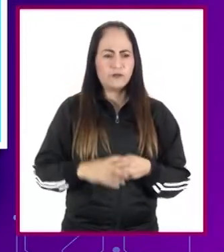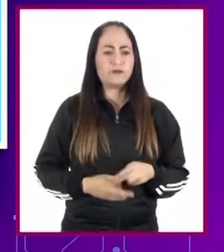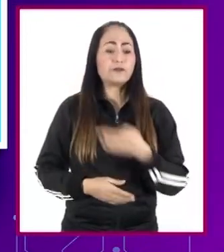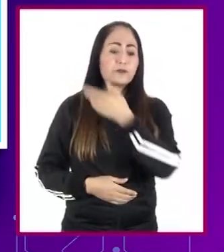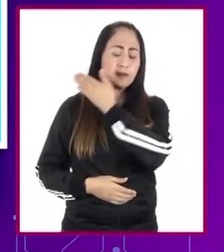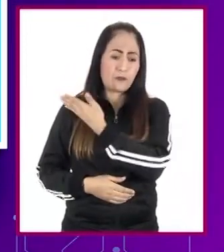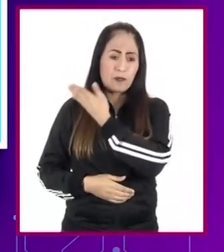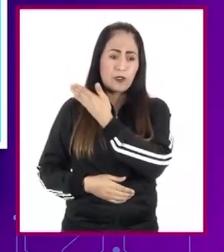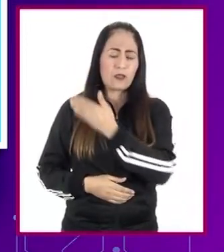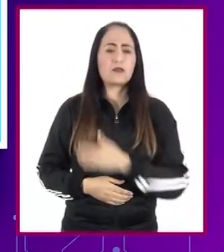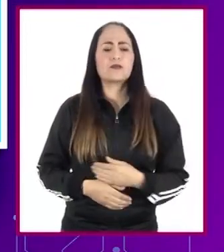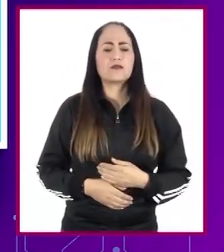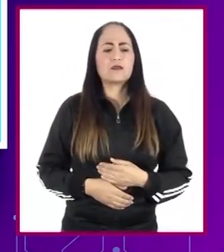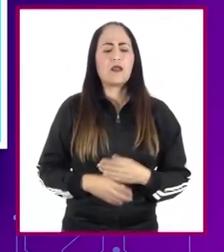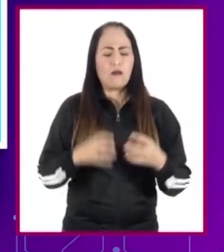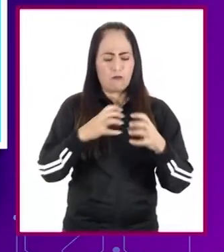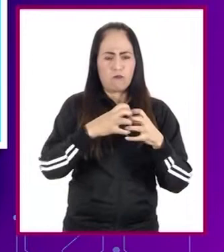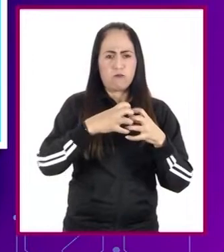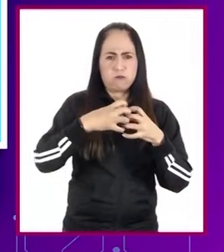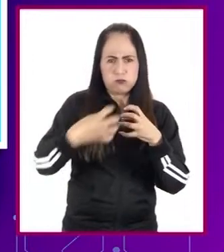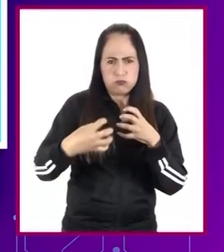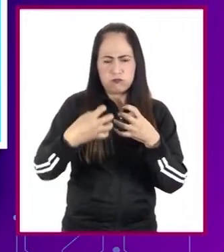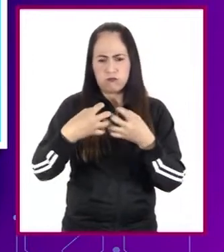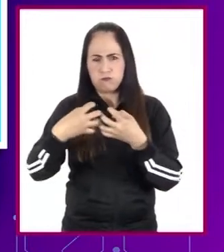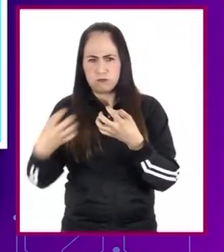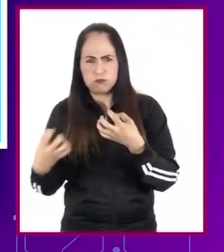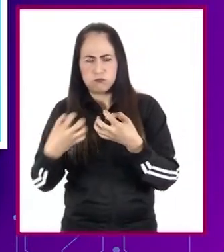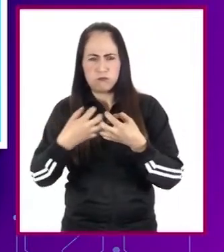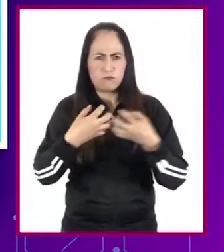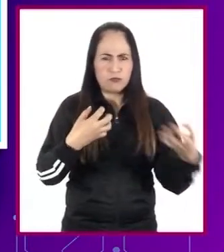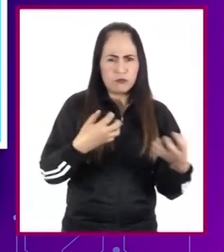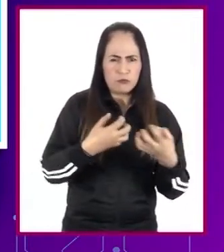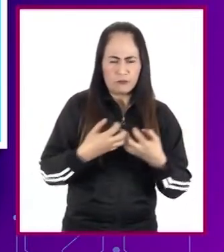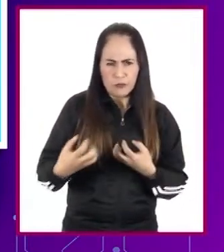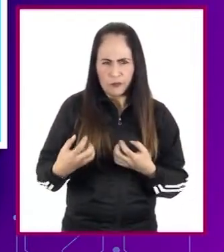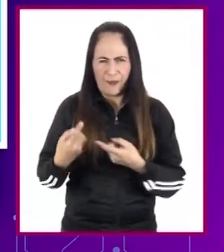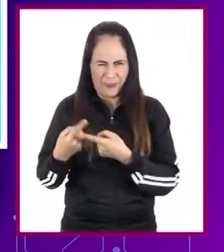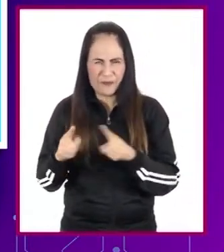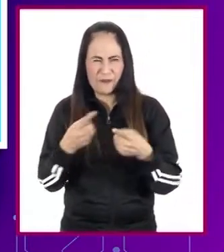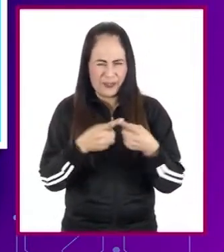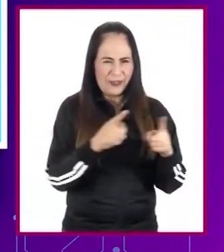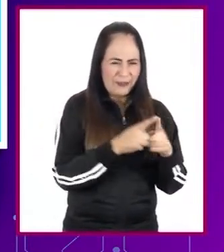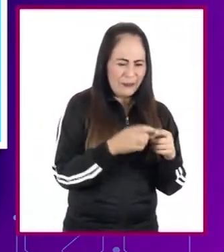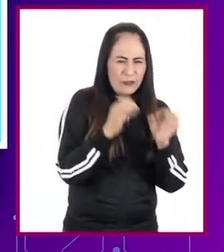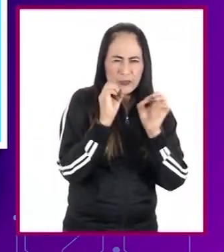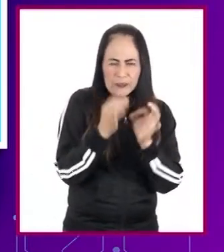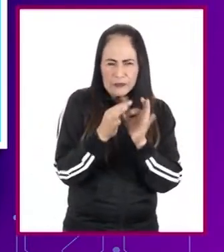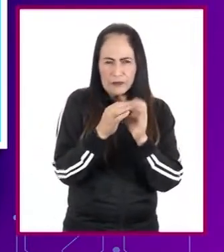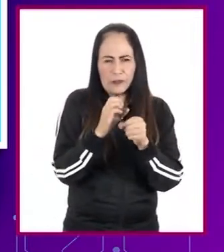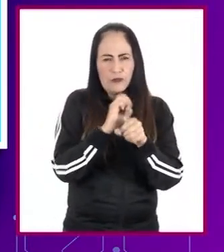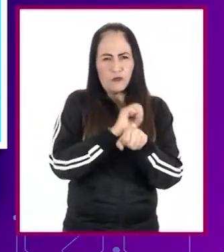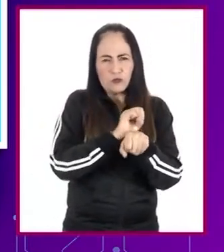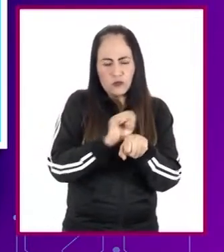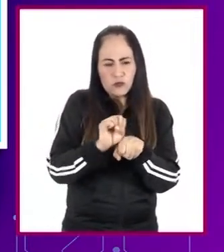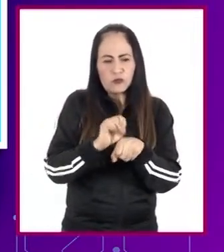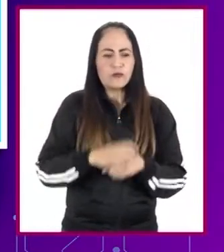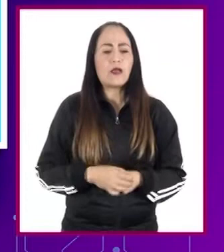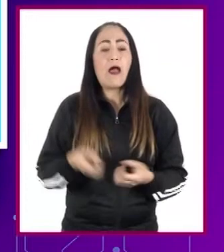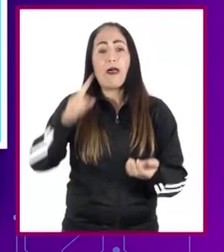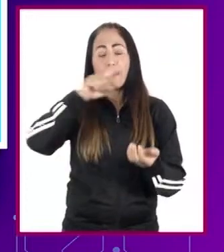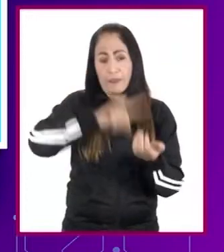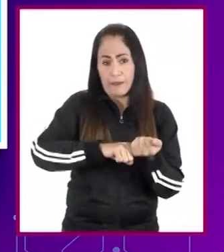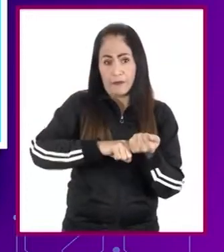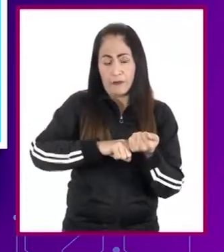rompen sustancias en otras más sencillas, como la glucosa en piruvato. Entonces, se libera la energía almacenada en las